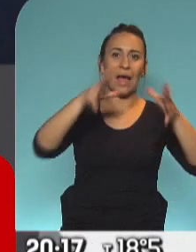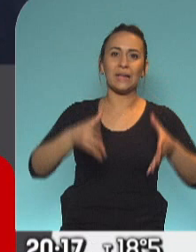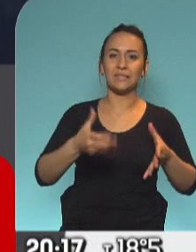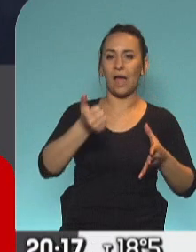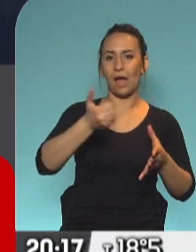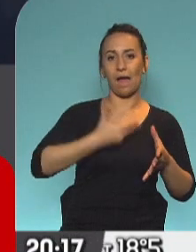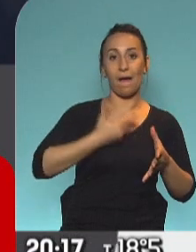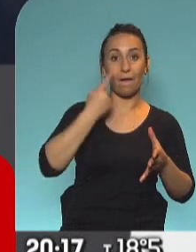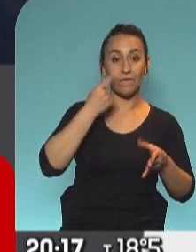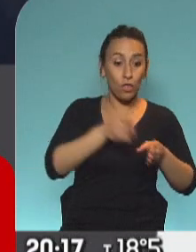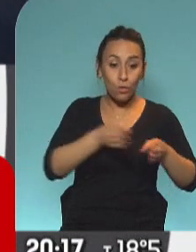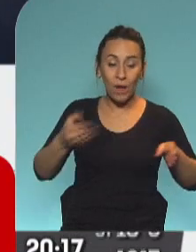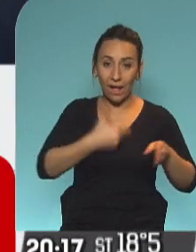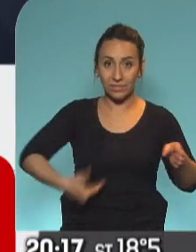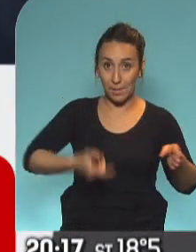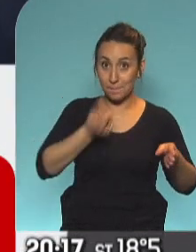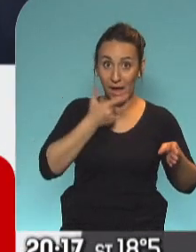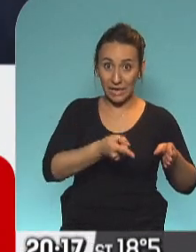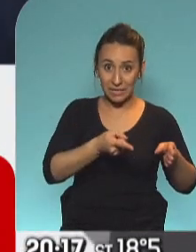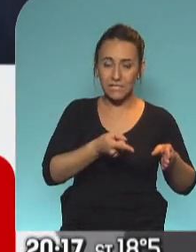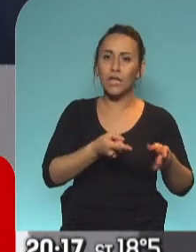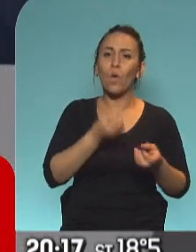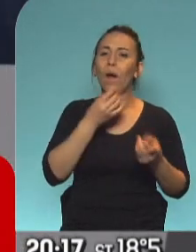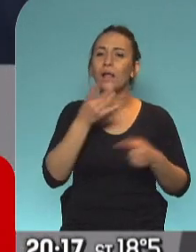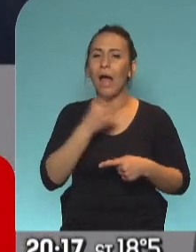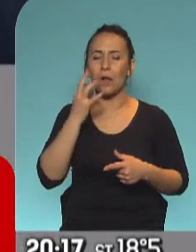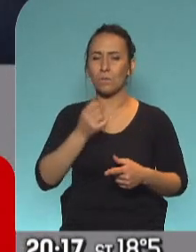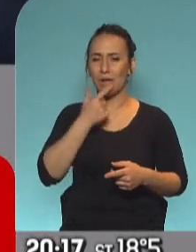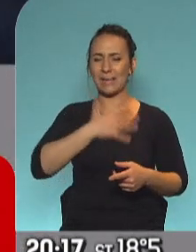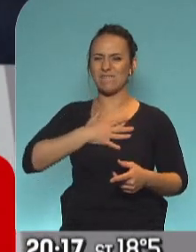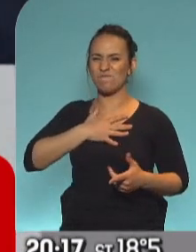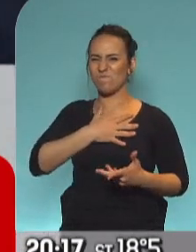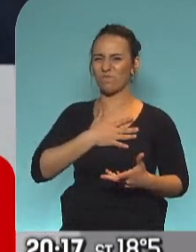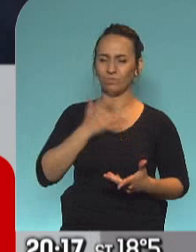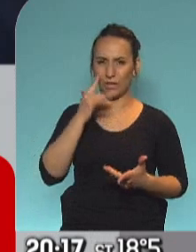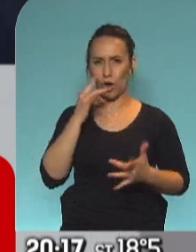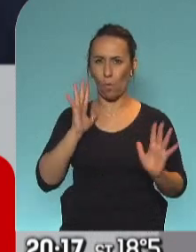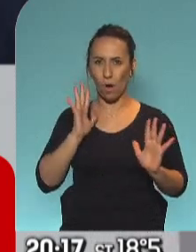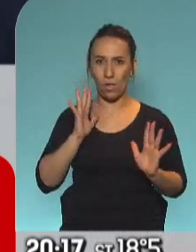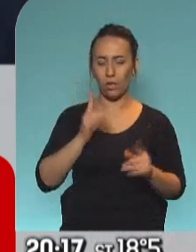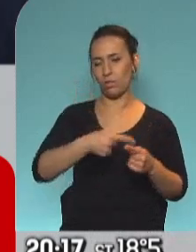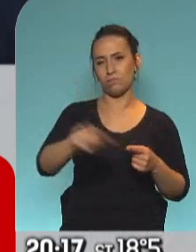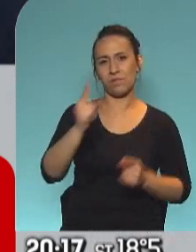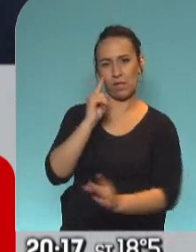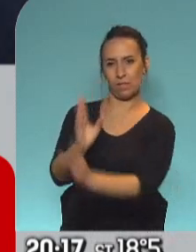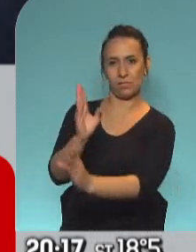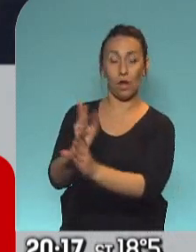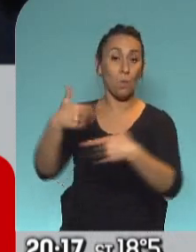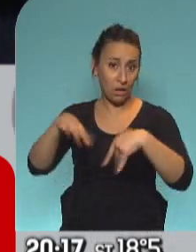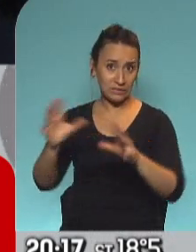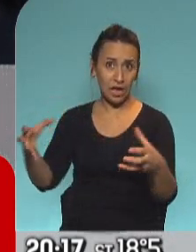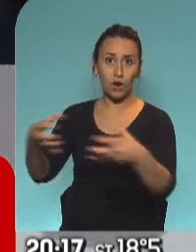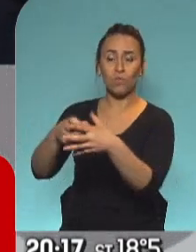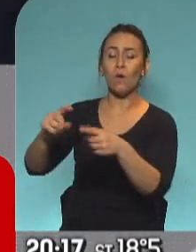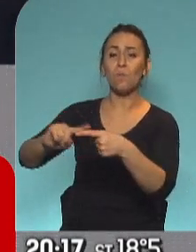todo aquello que le podía generar algún tipo de incomodidad y molestia, le mandaban a hacer espionaje. Sea un dirigente político opositor, sea un